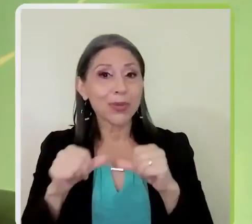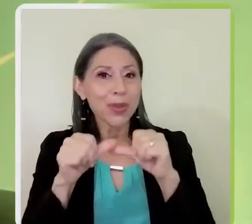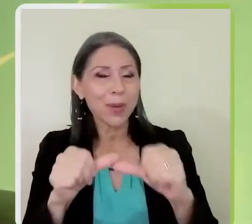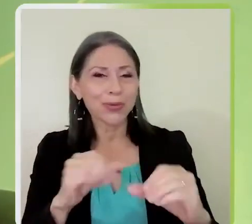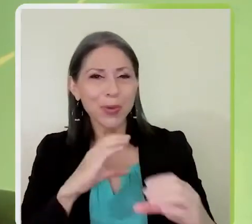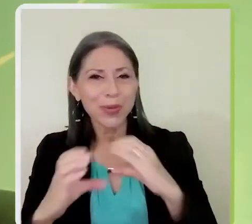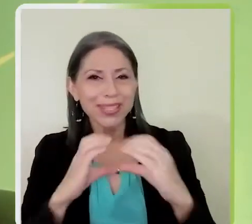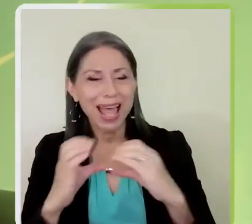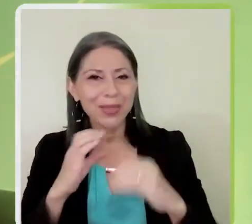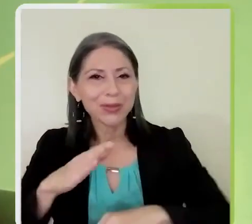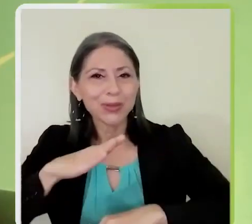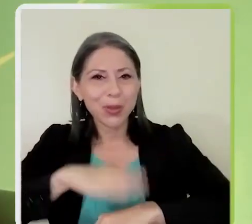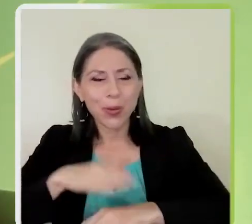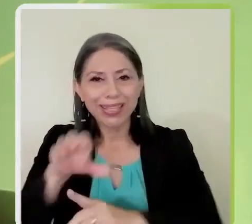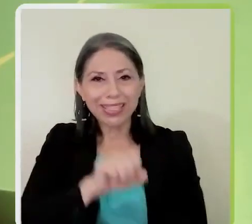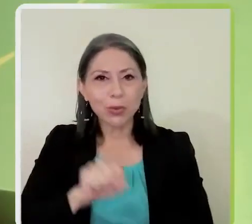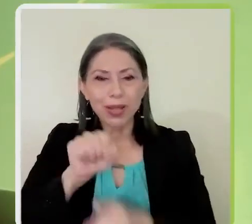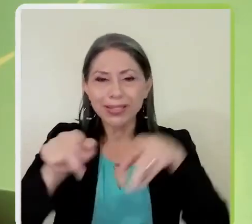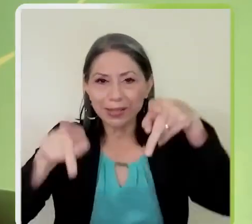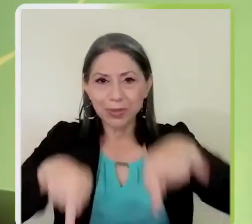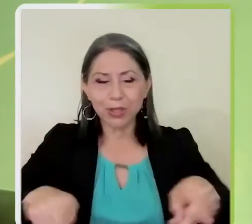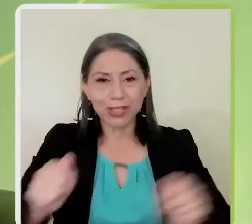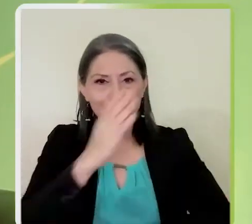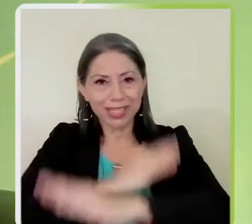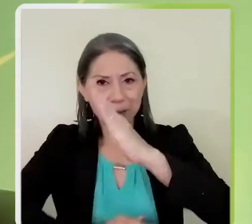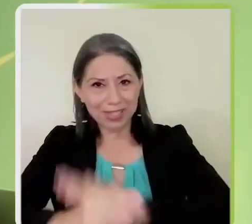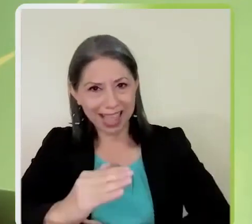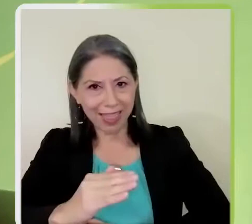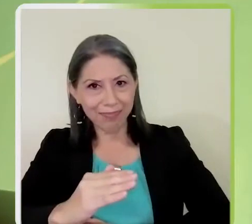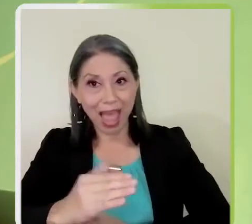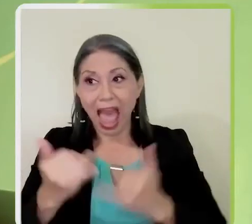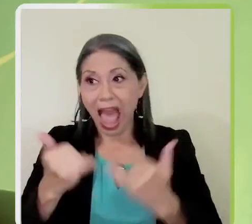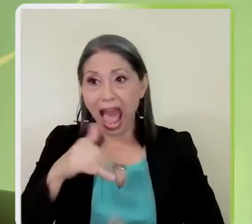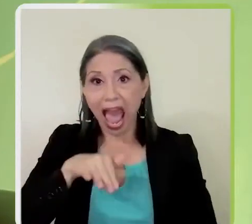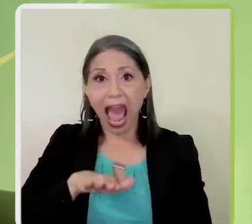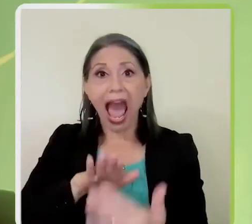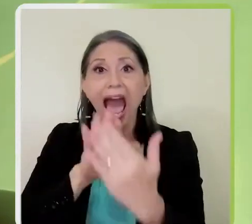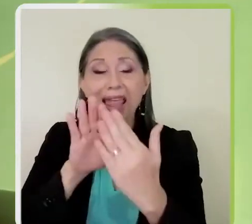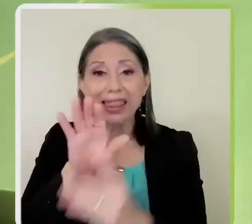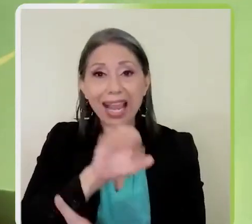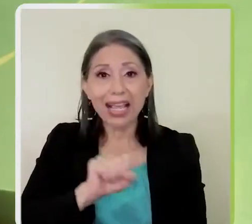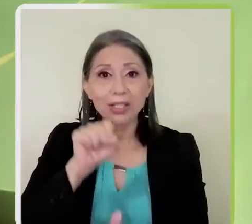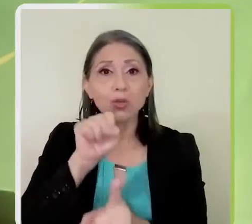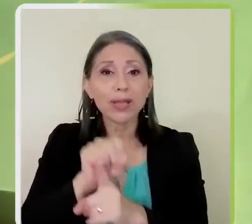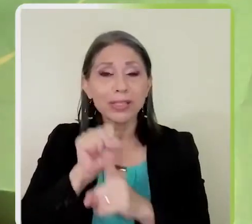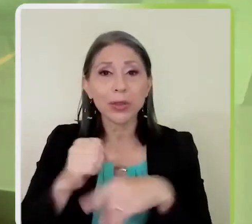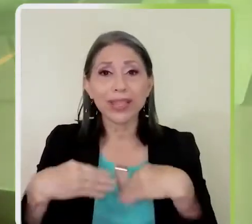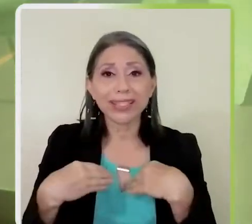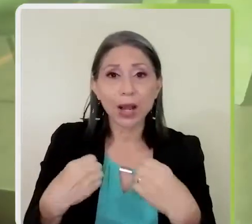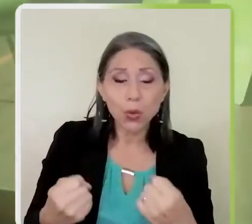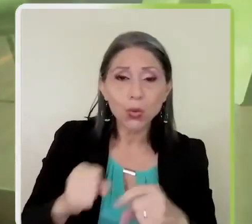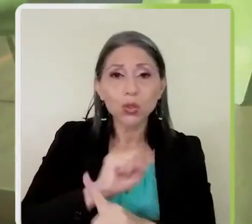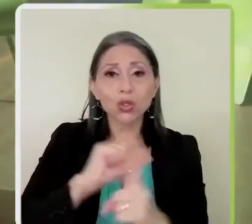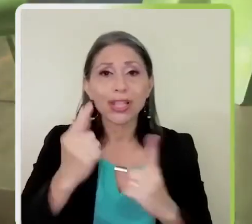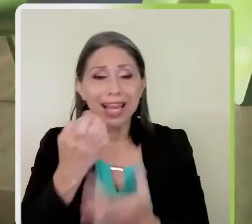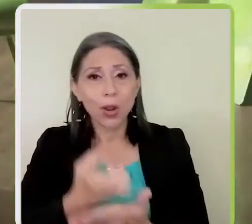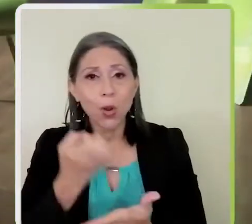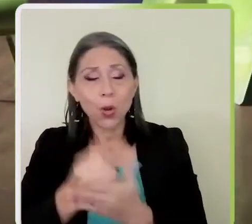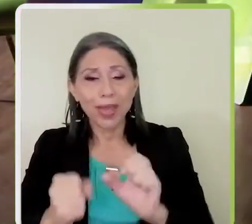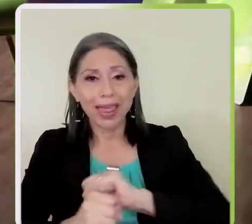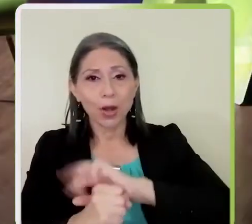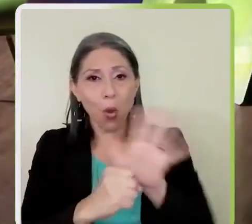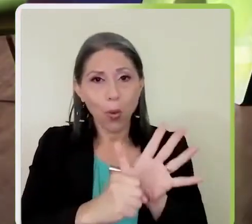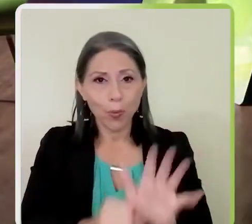seguir conversando sobre la situación de las personas con discapacidad ante la crisis sanitaria, social y económica a raíz del